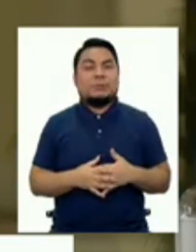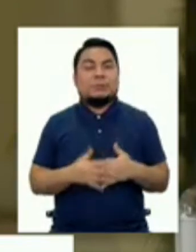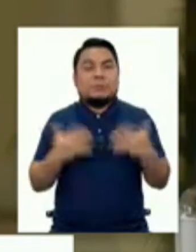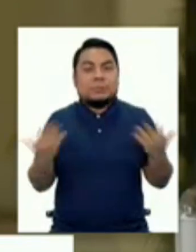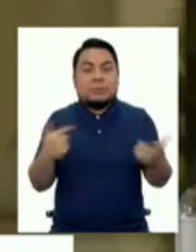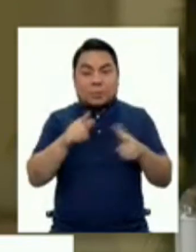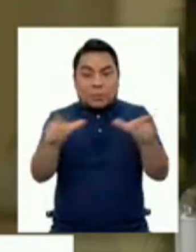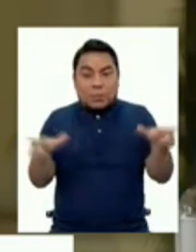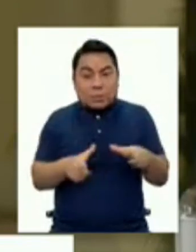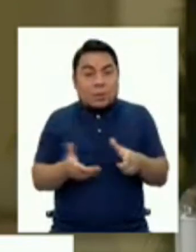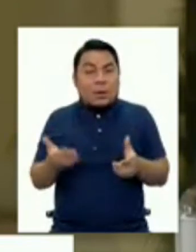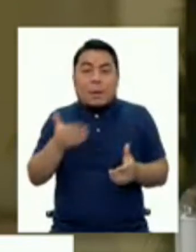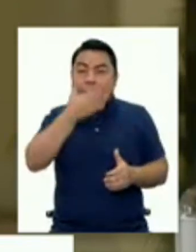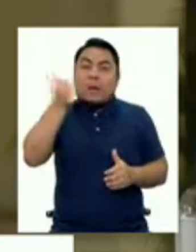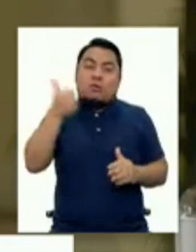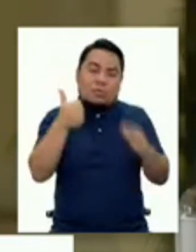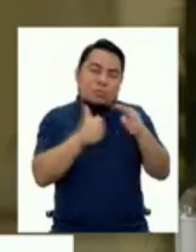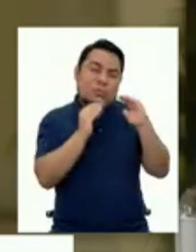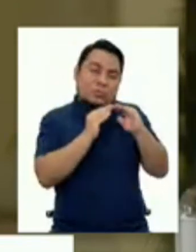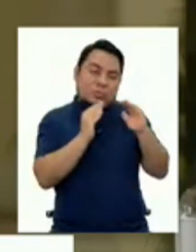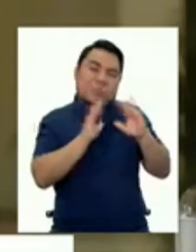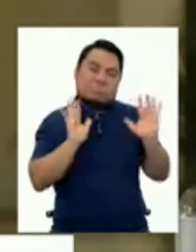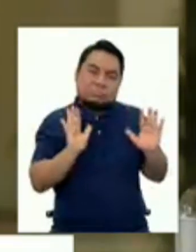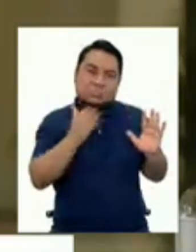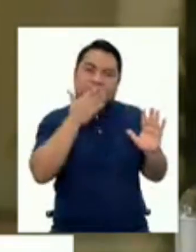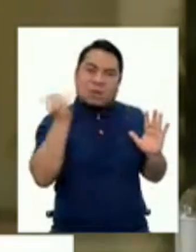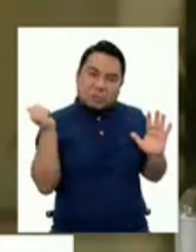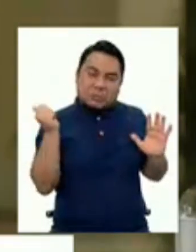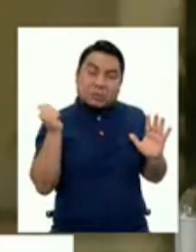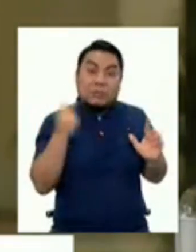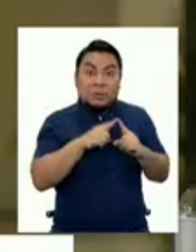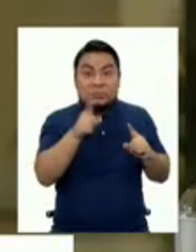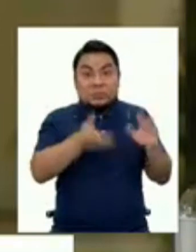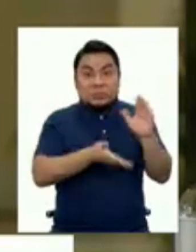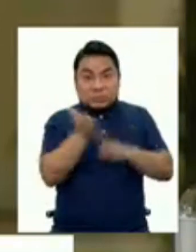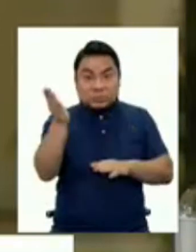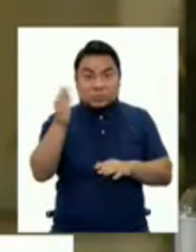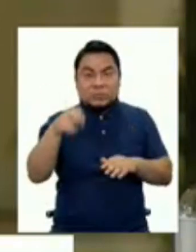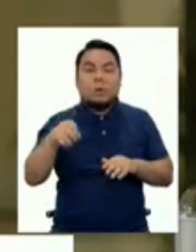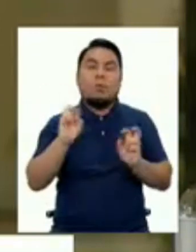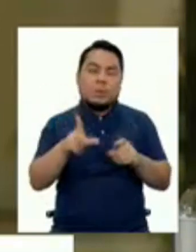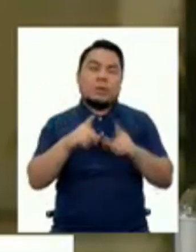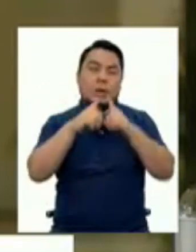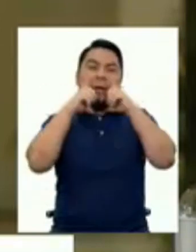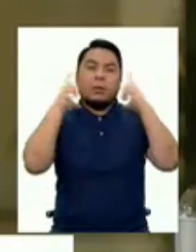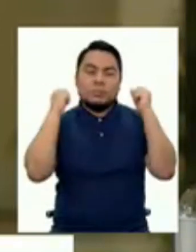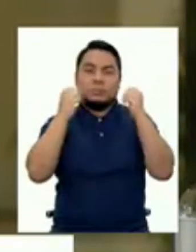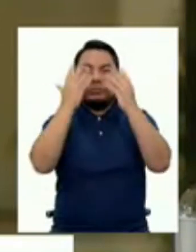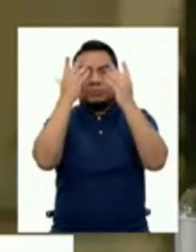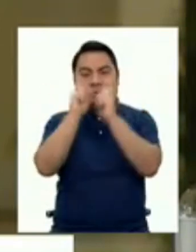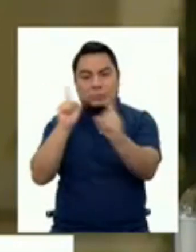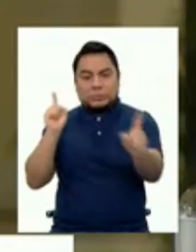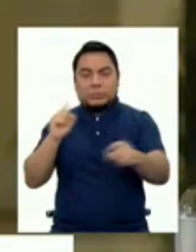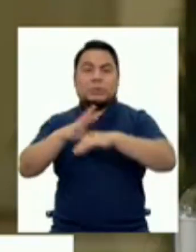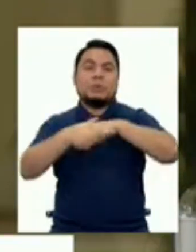El lugar más seguro es tu casa. Si sales con mascarilla, distancia, higiene,